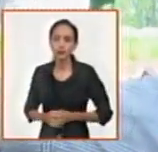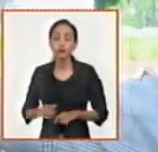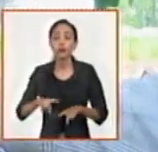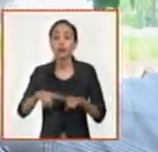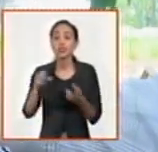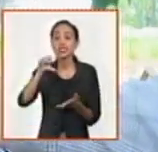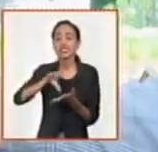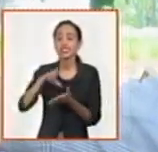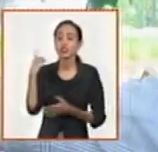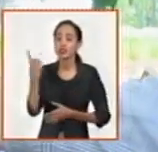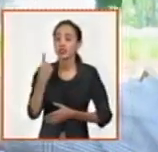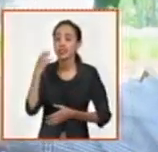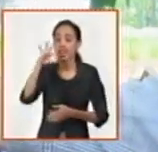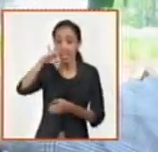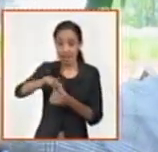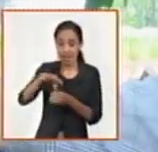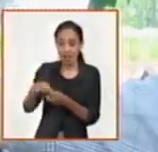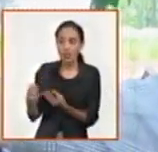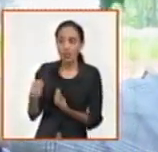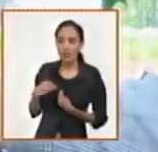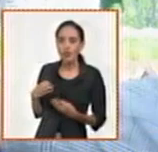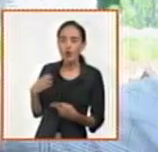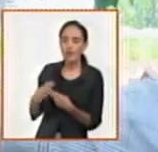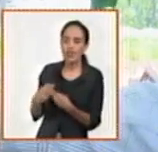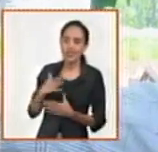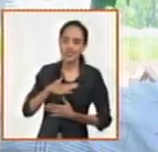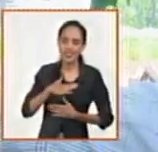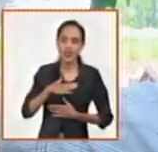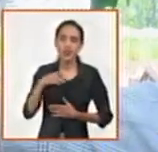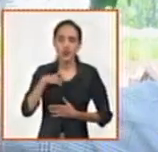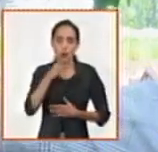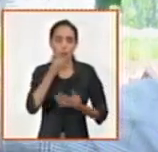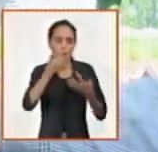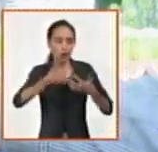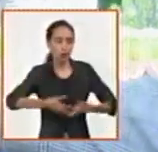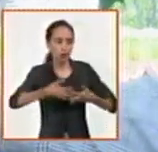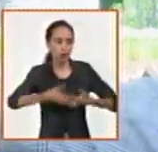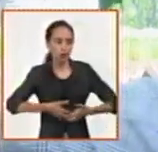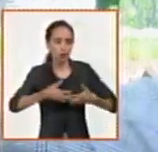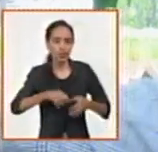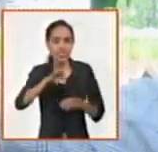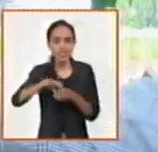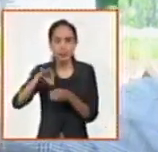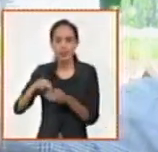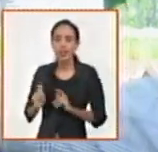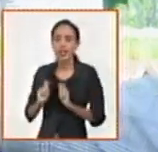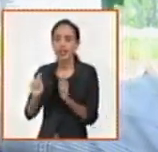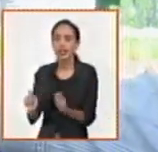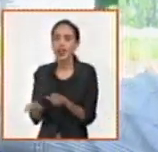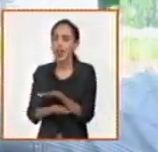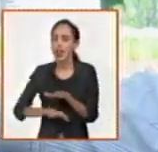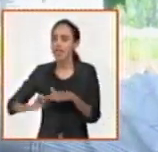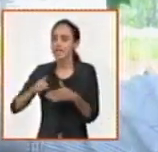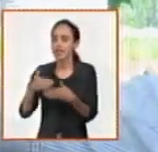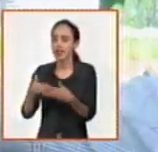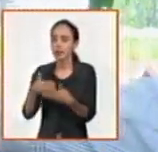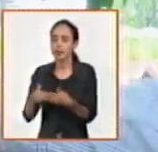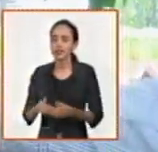el Instituto Nacional de Grano ha depositado confianza en mí, para yo reproducir las semillas originales y entregar la básica a la